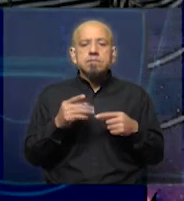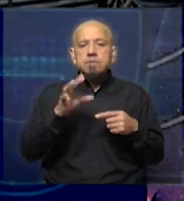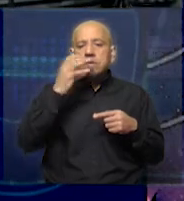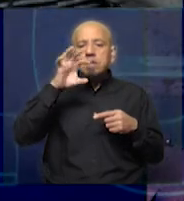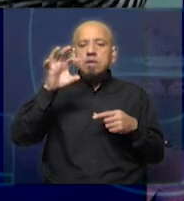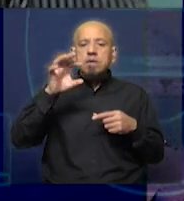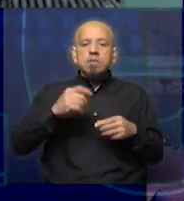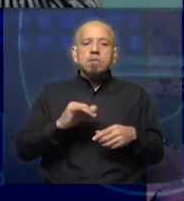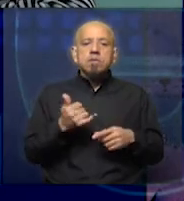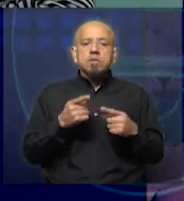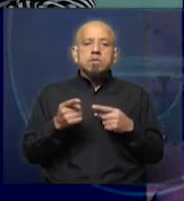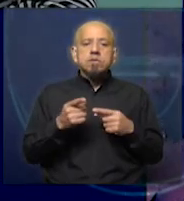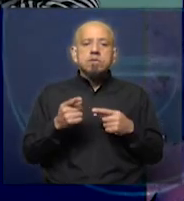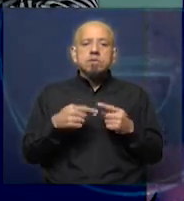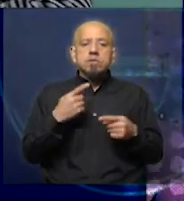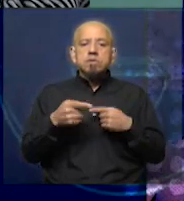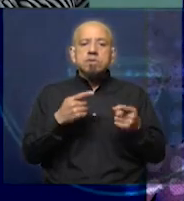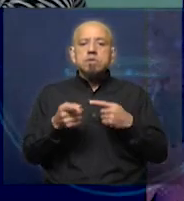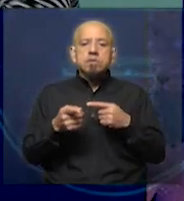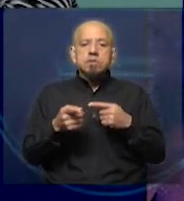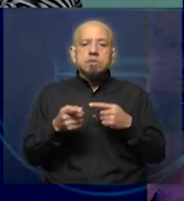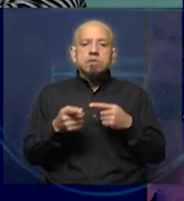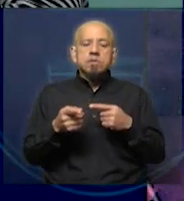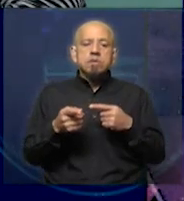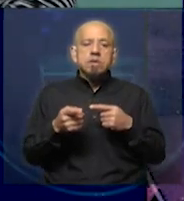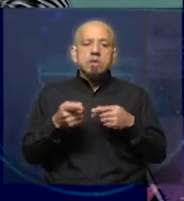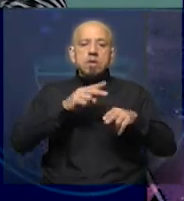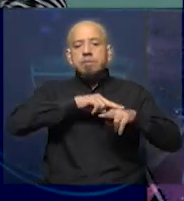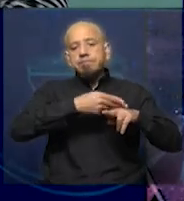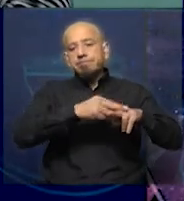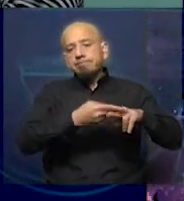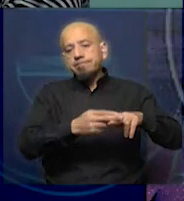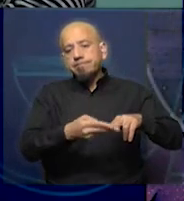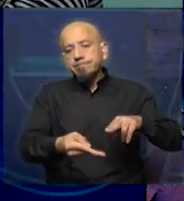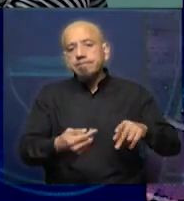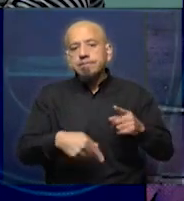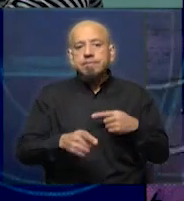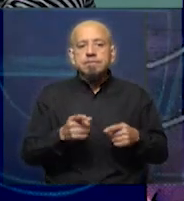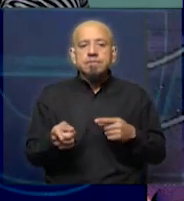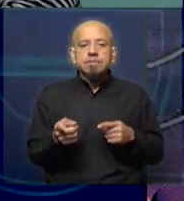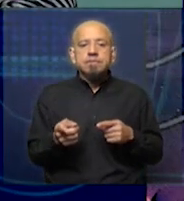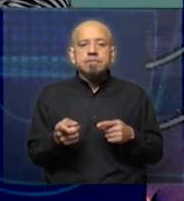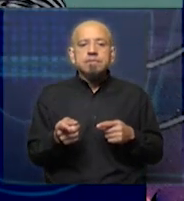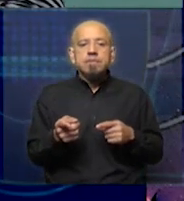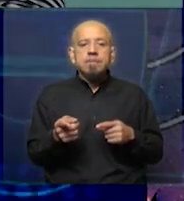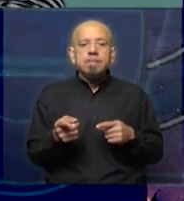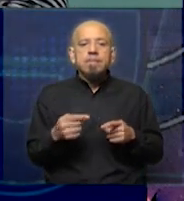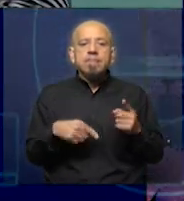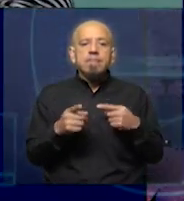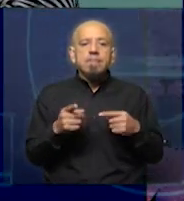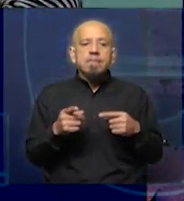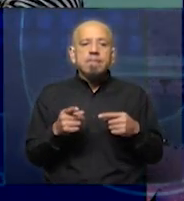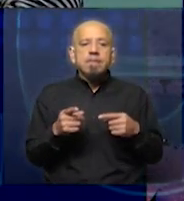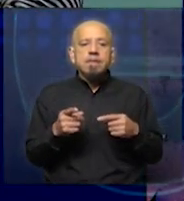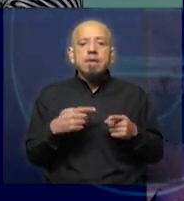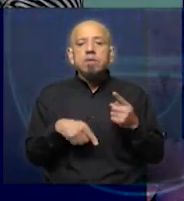cuando decíamos ya, tirarse a rodar por la tierra y evitar, evitar las canteras, espinas, ¿no? Claro, o en las canteras,